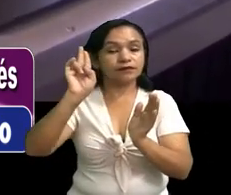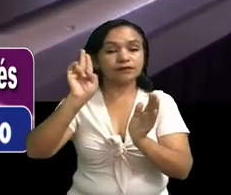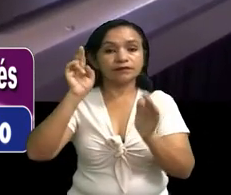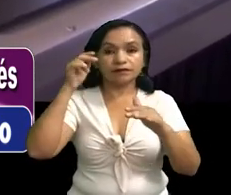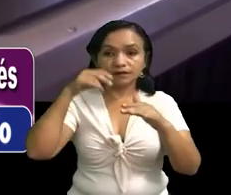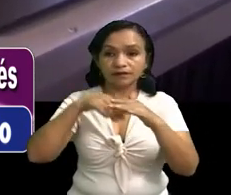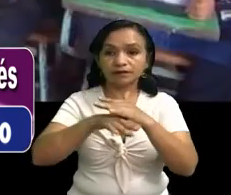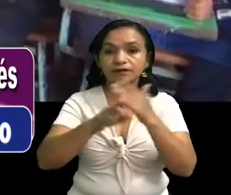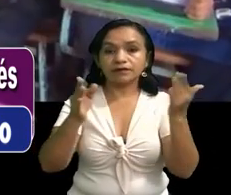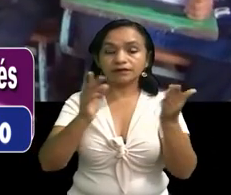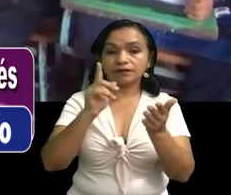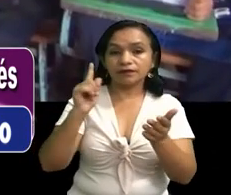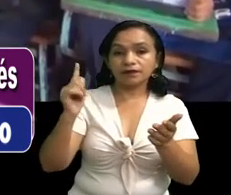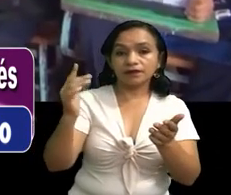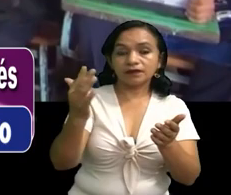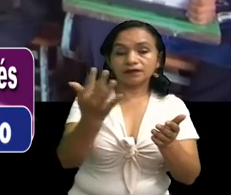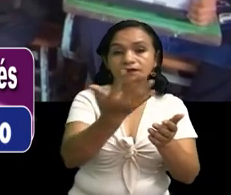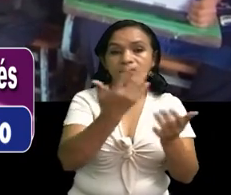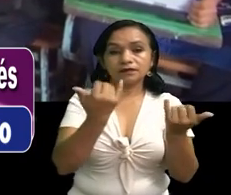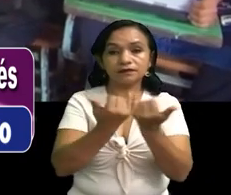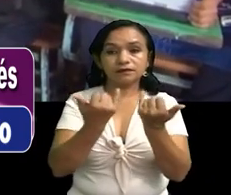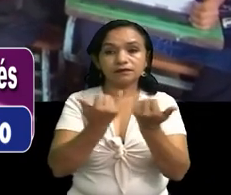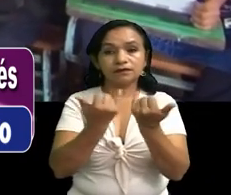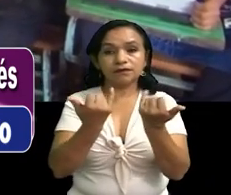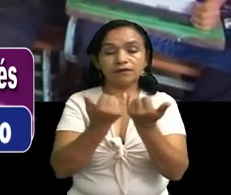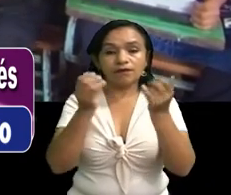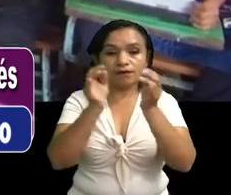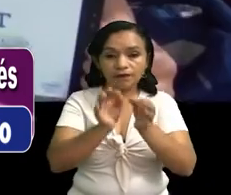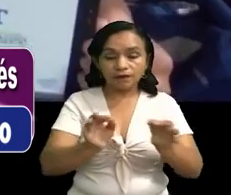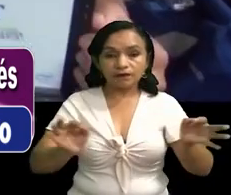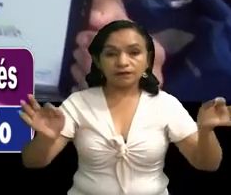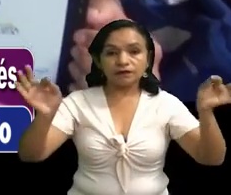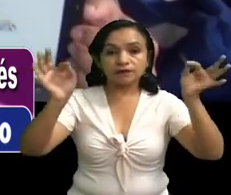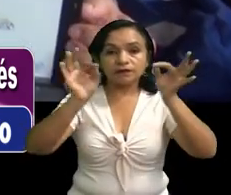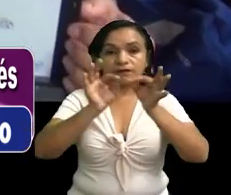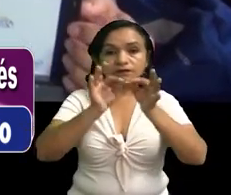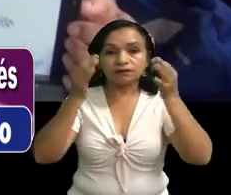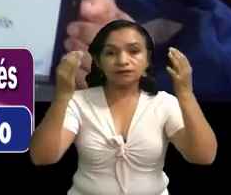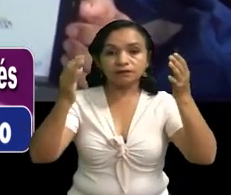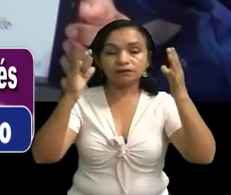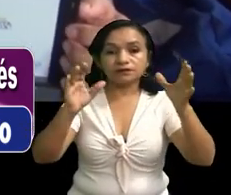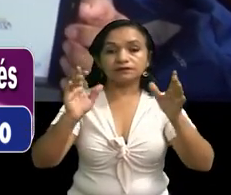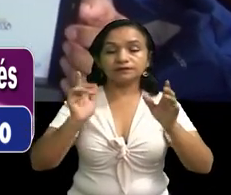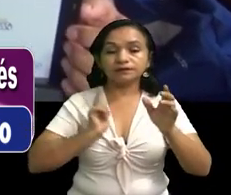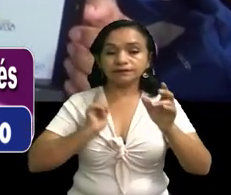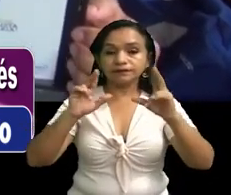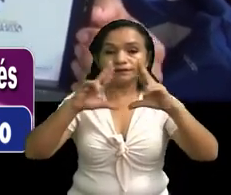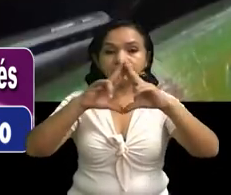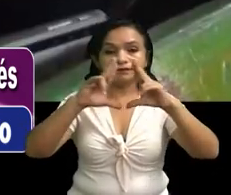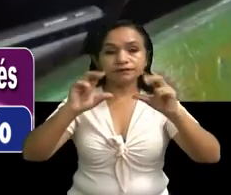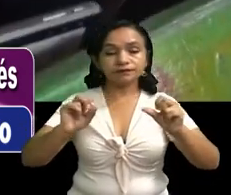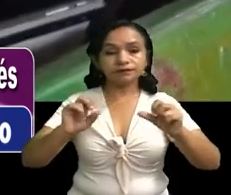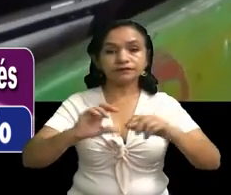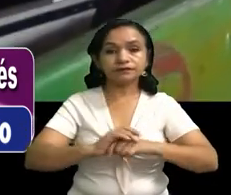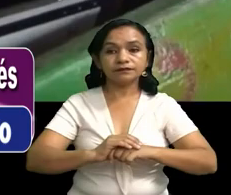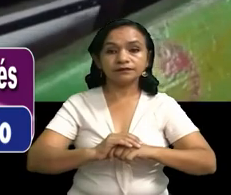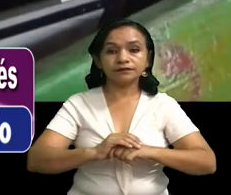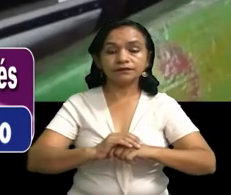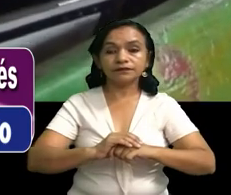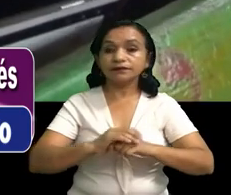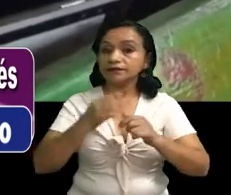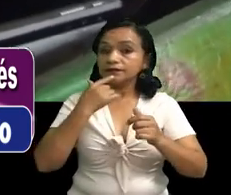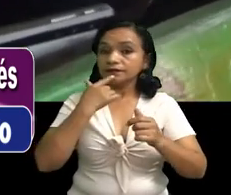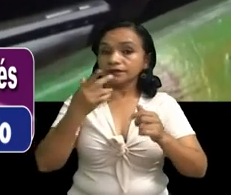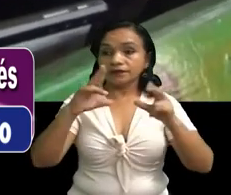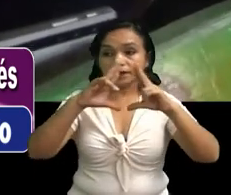porque para nosotros es también muy importante las condiciones que tenemos en Nicaragua. Porque nosotros